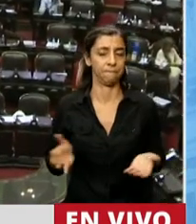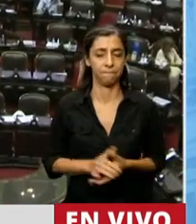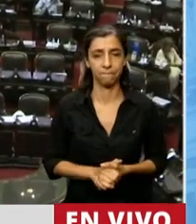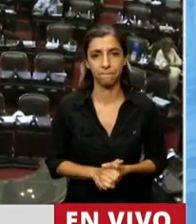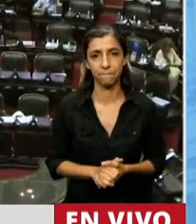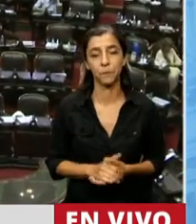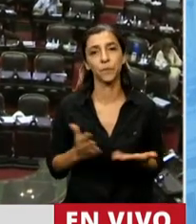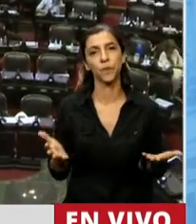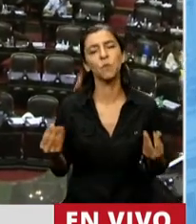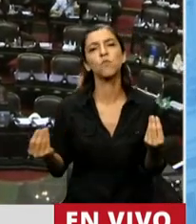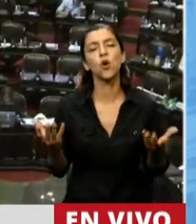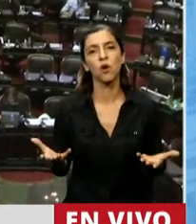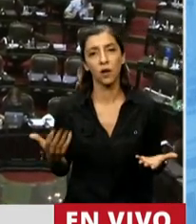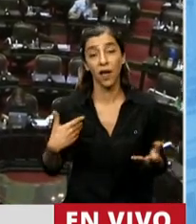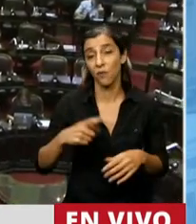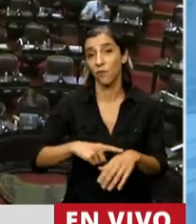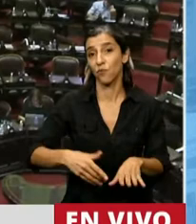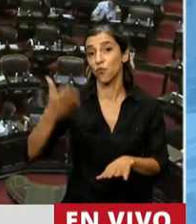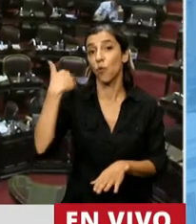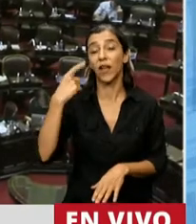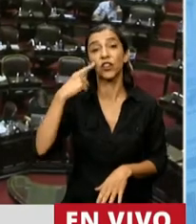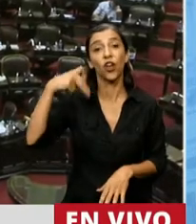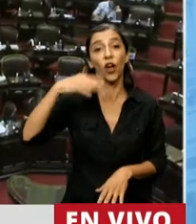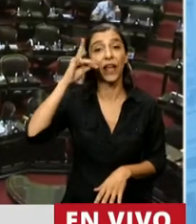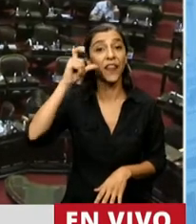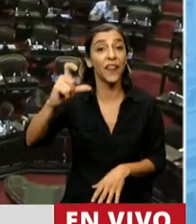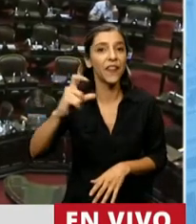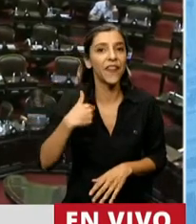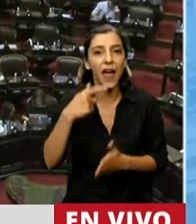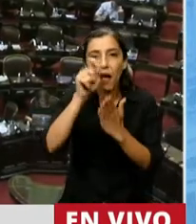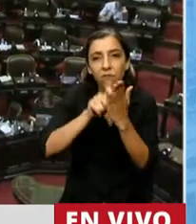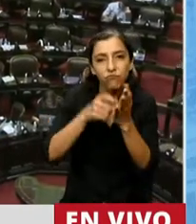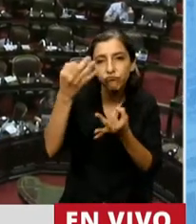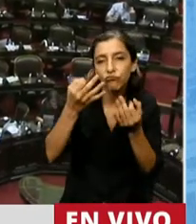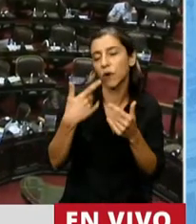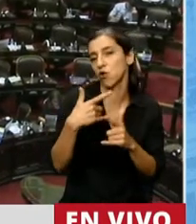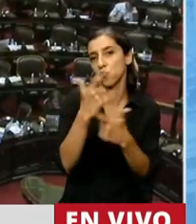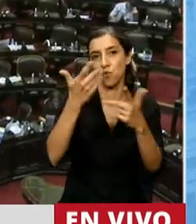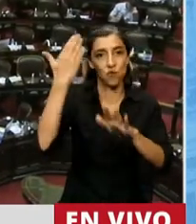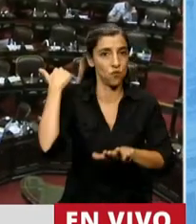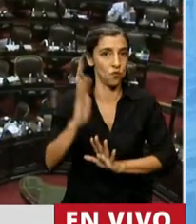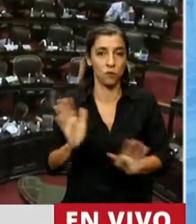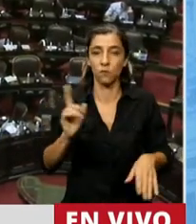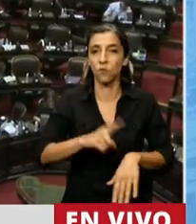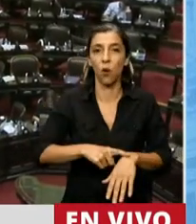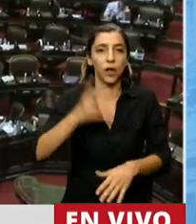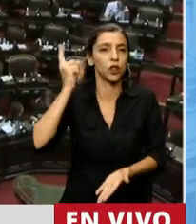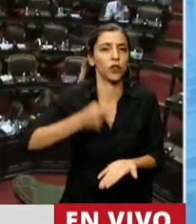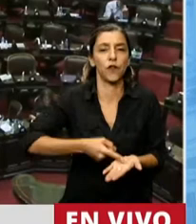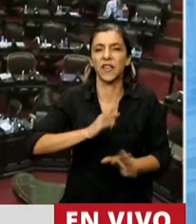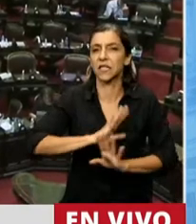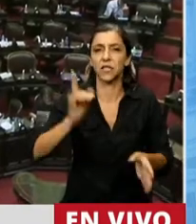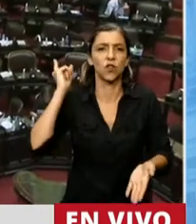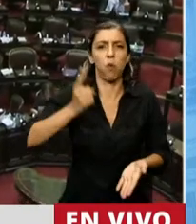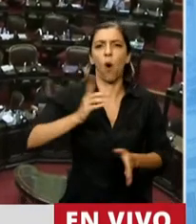por qué pasaba eso porque no había indec no había estadísticas en la argentina se había decidido fue una decisión deliberada